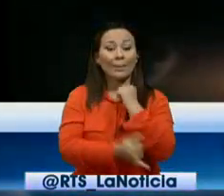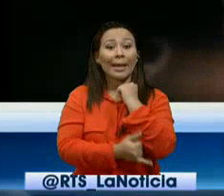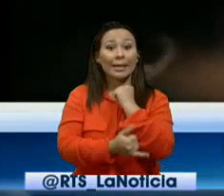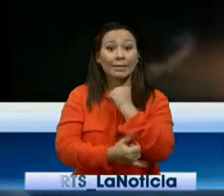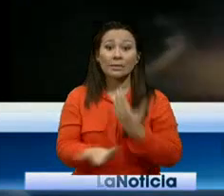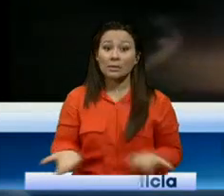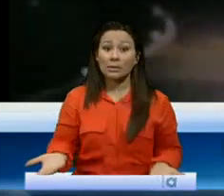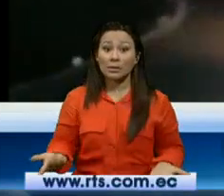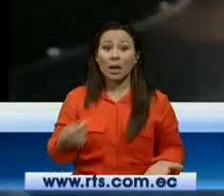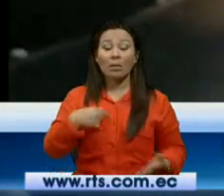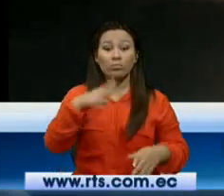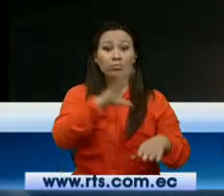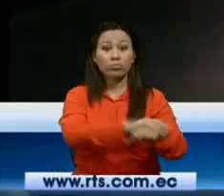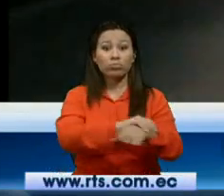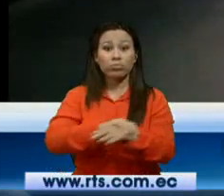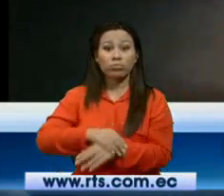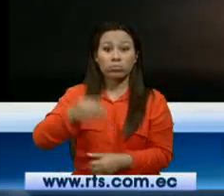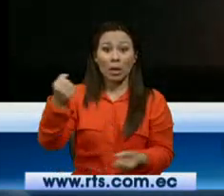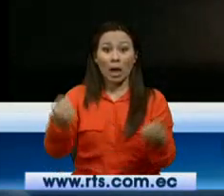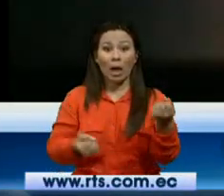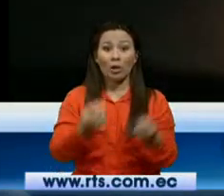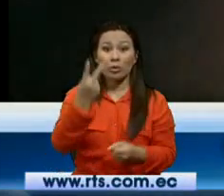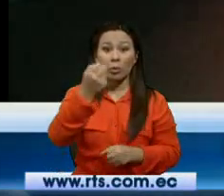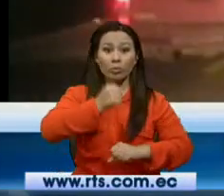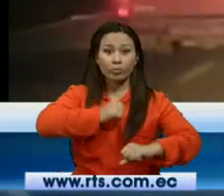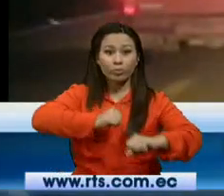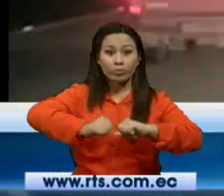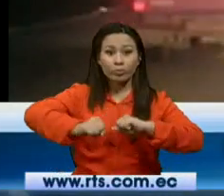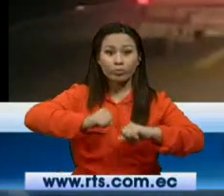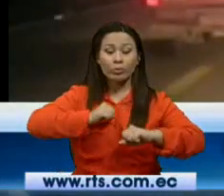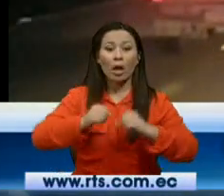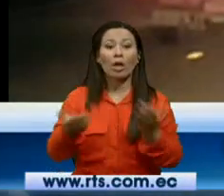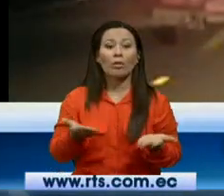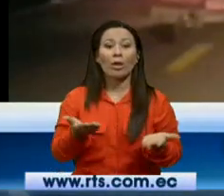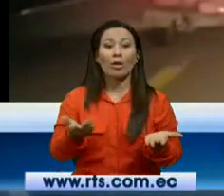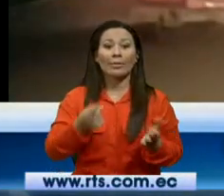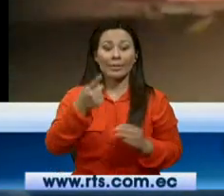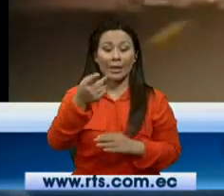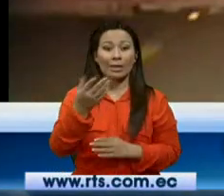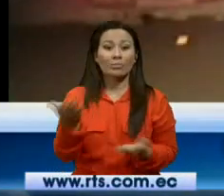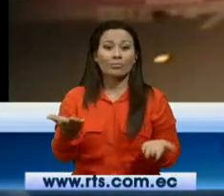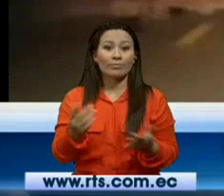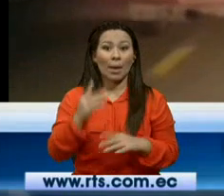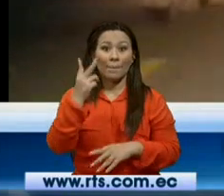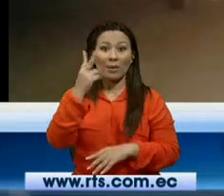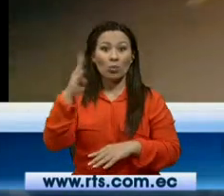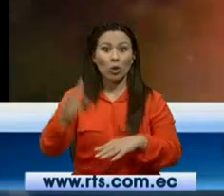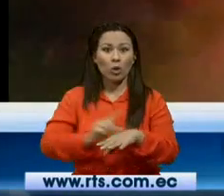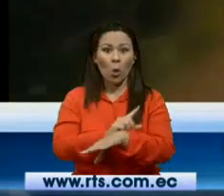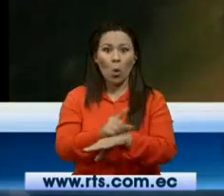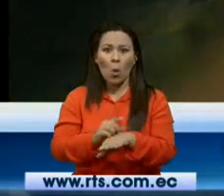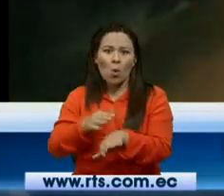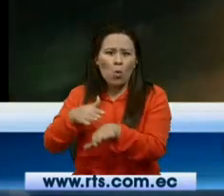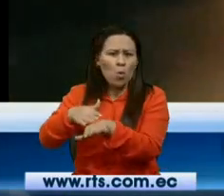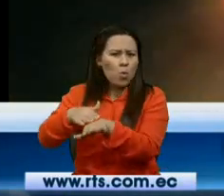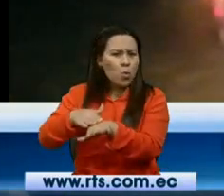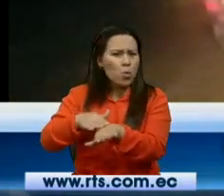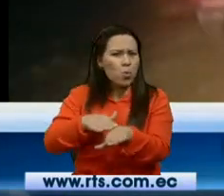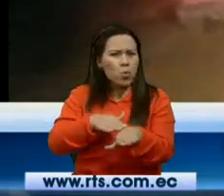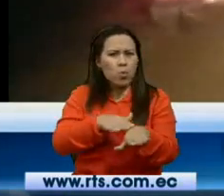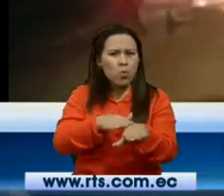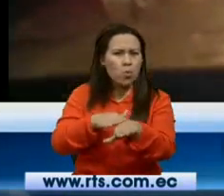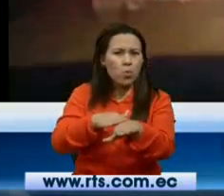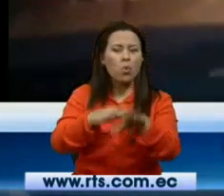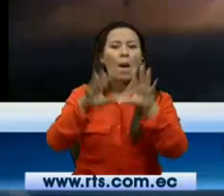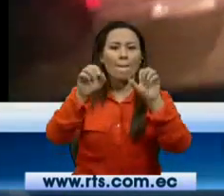de los automotores se efectuó en 2 operativos diferentes desarrollados en menos de 24 horas. En una de las acciones se